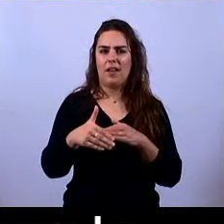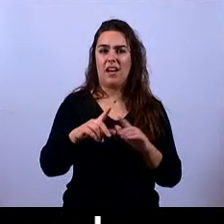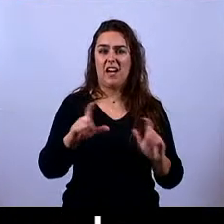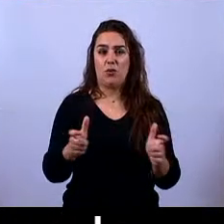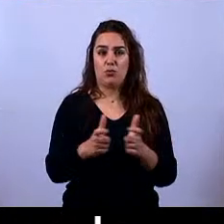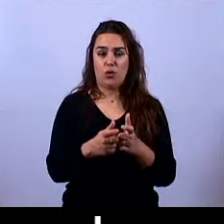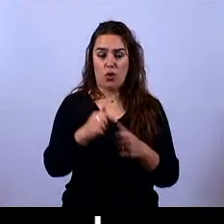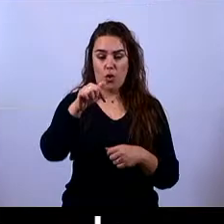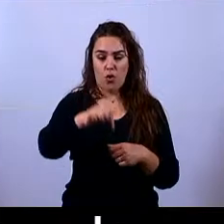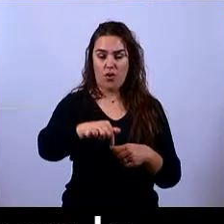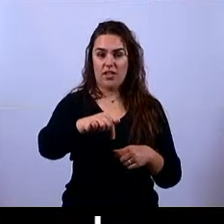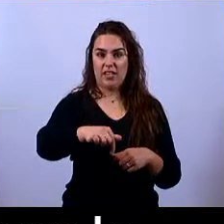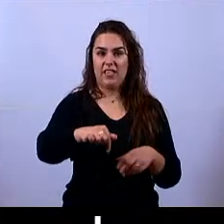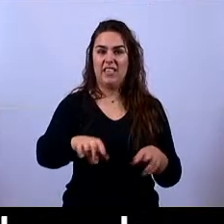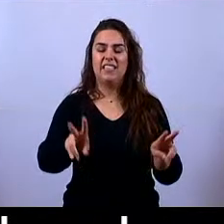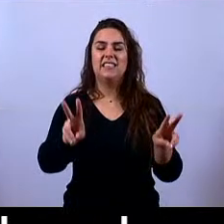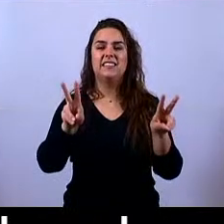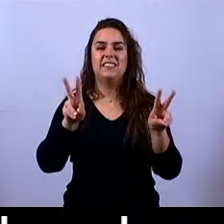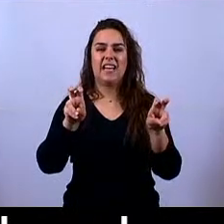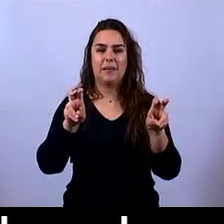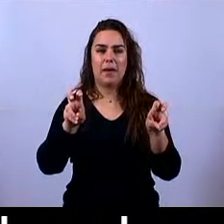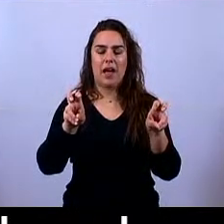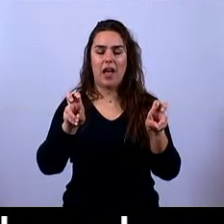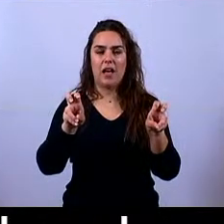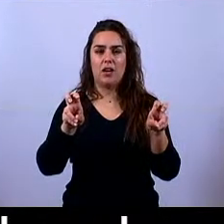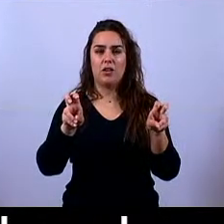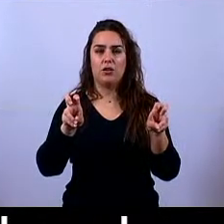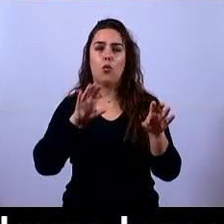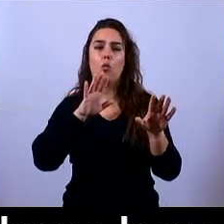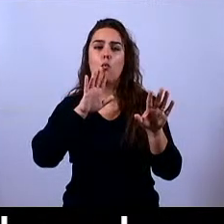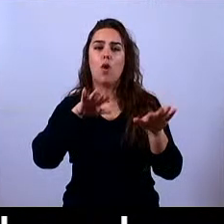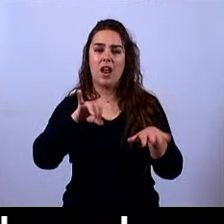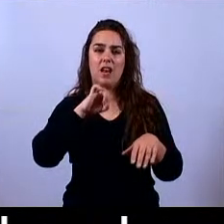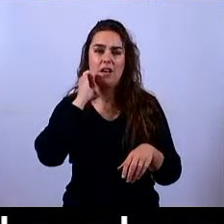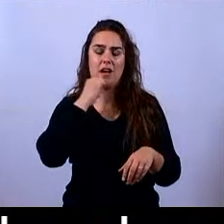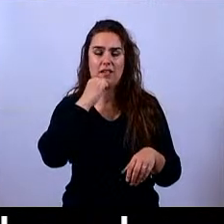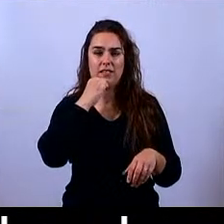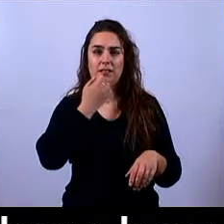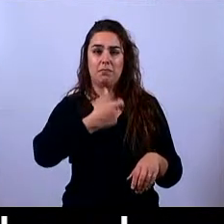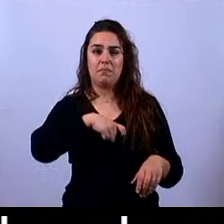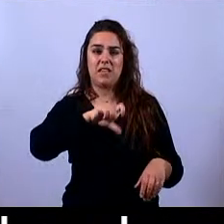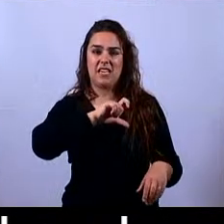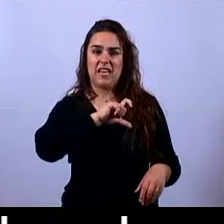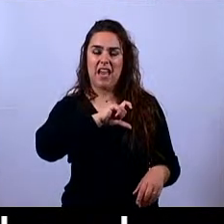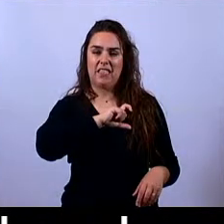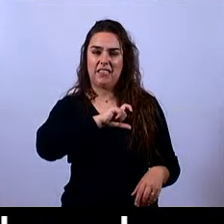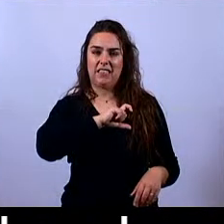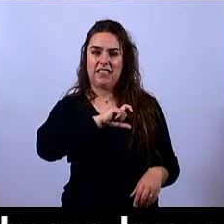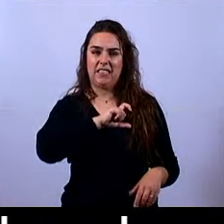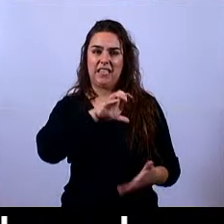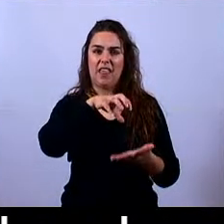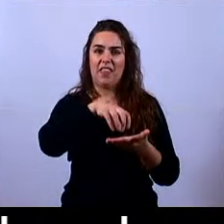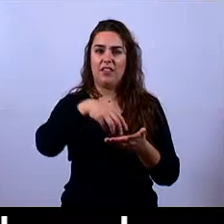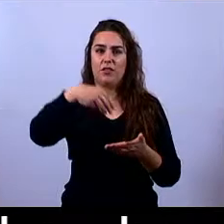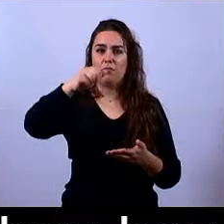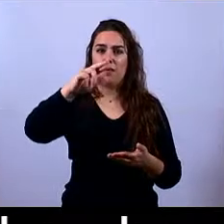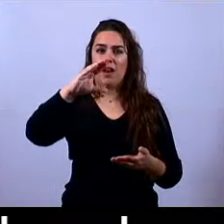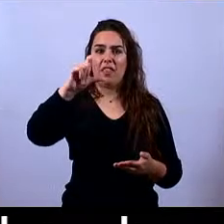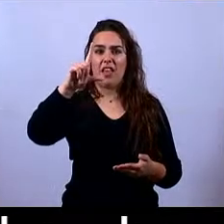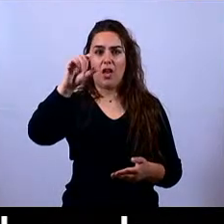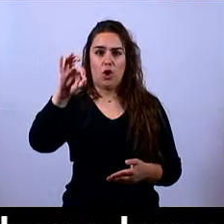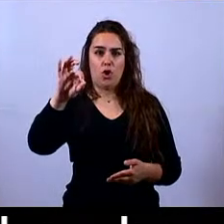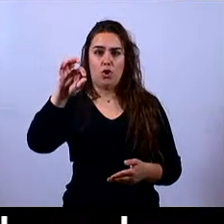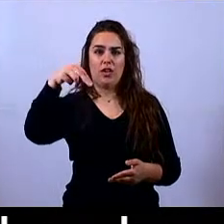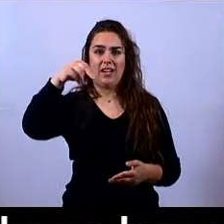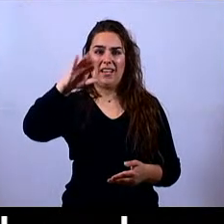hoy sobre la huelga que anuncian los vigilantes del centro Marcelonesi.